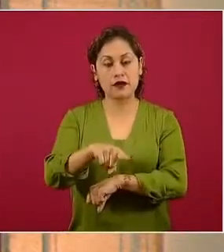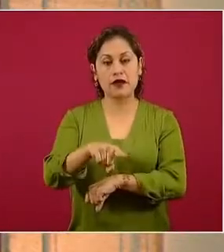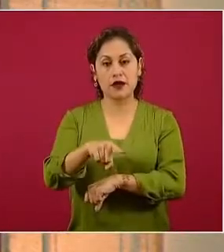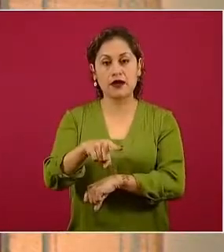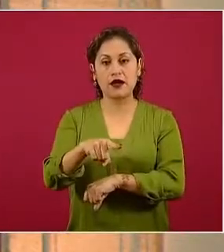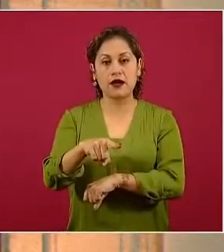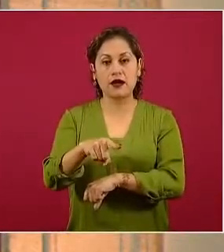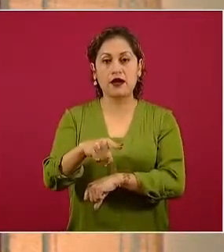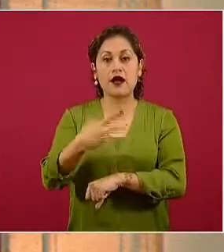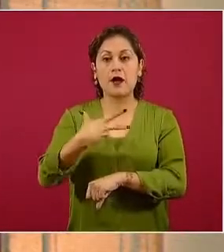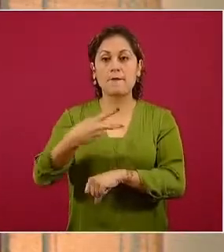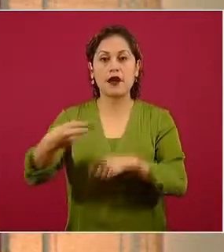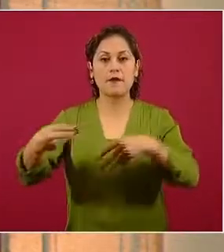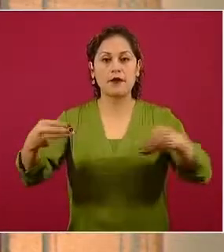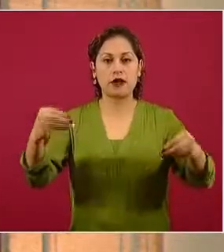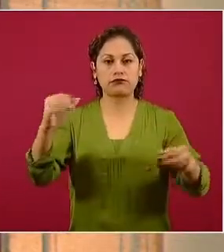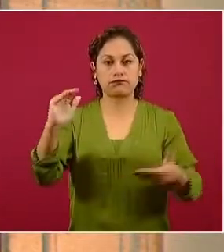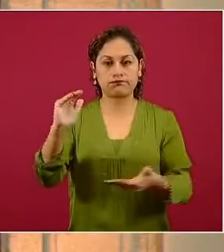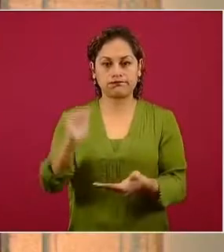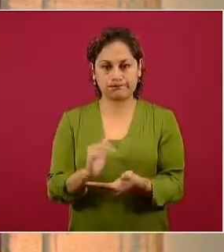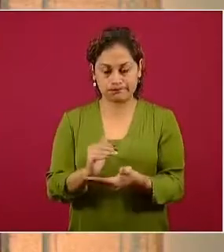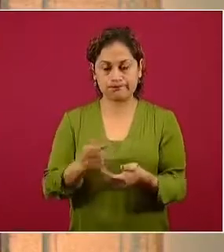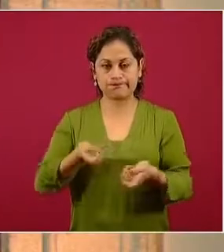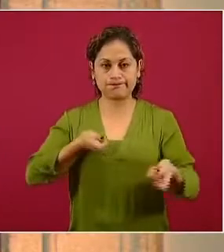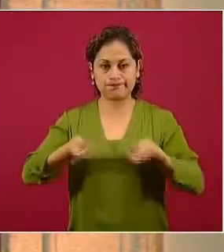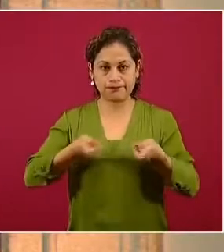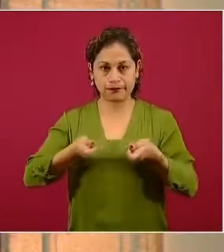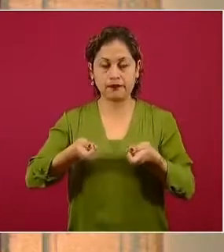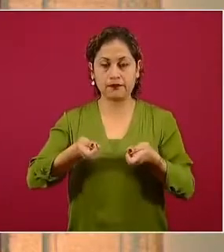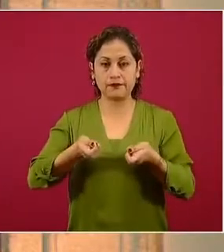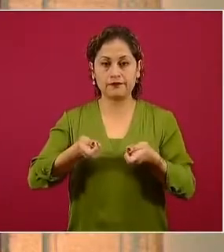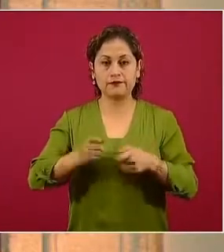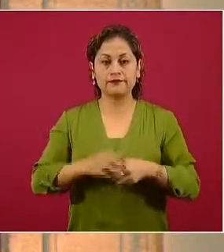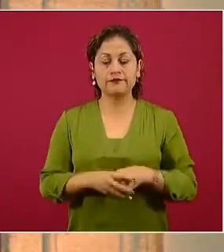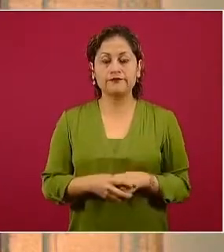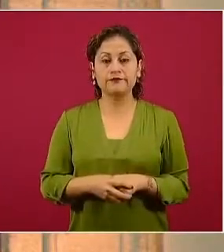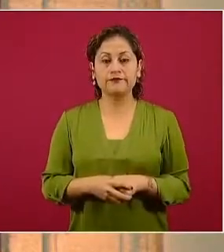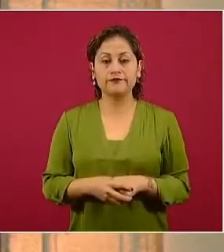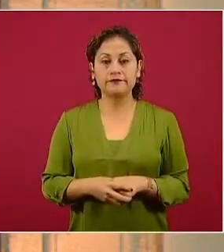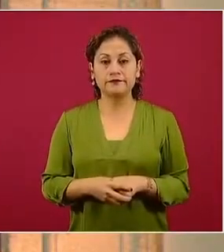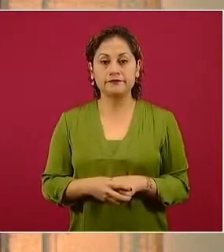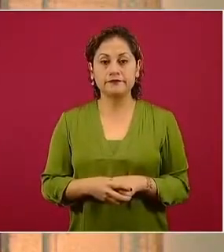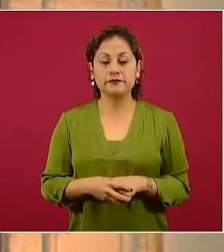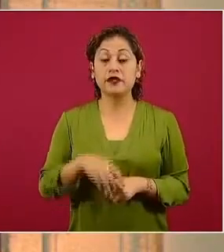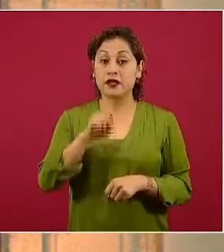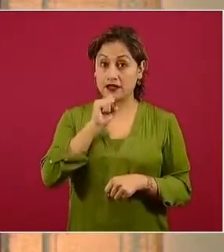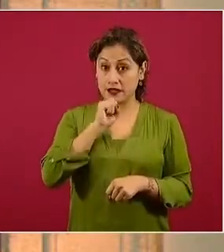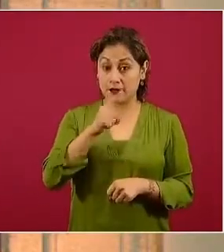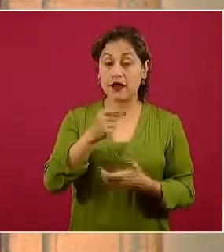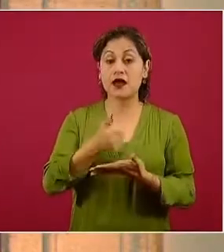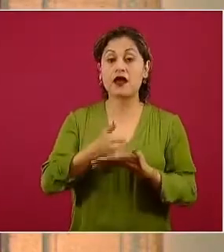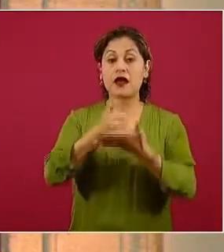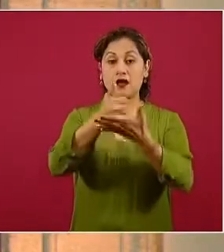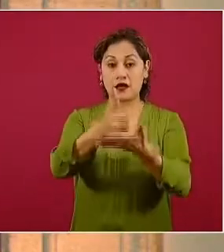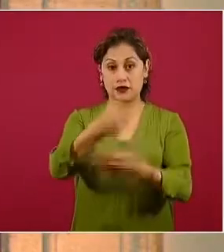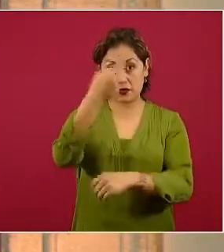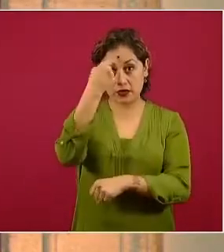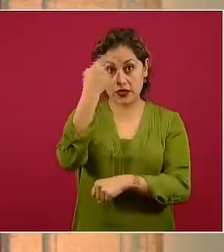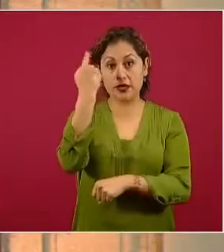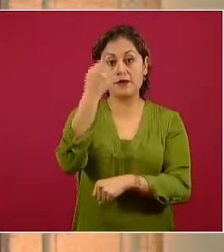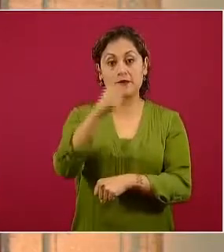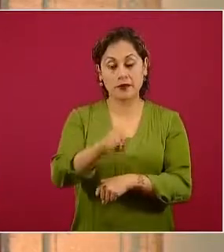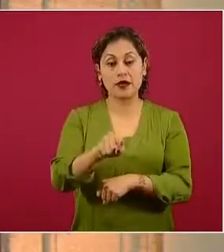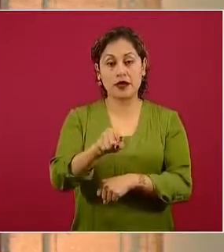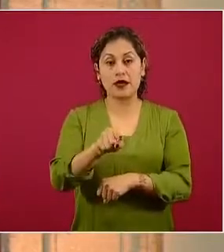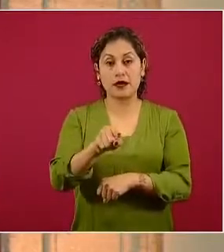de mitigar la transmisión del virus SARS-CoV-2 y, por lo tanto, contribuir a disminuir también la presencia